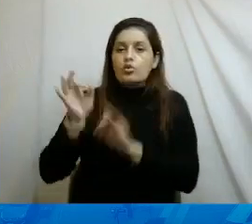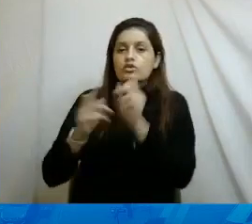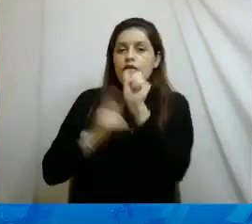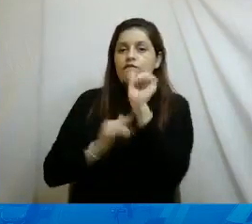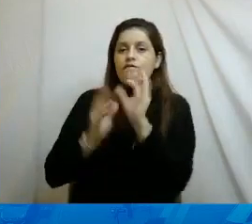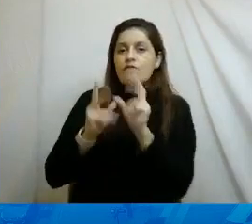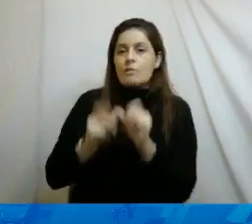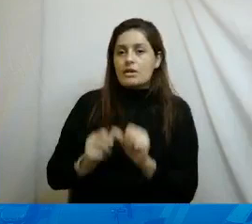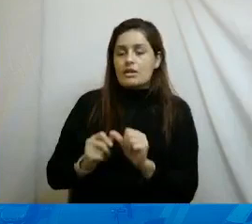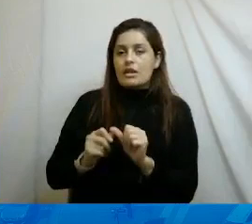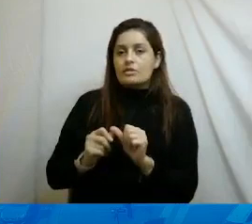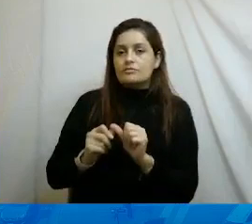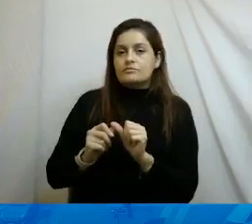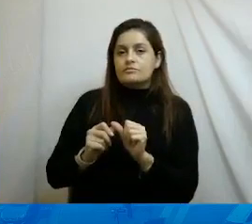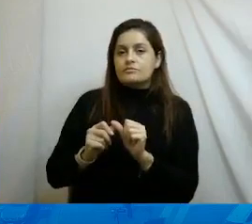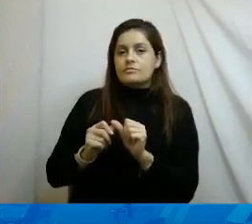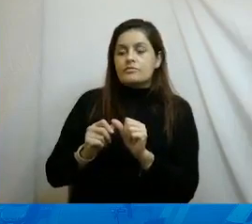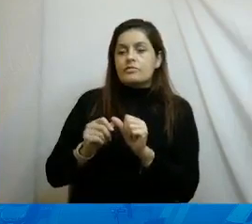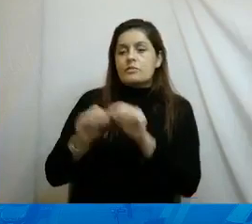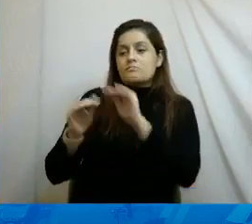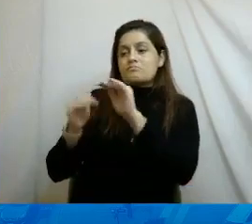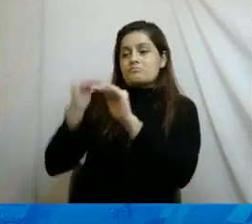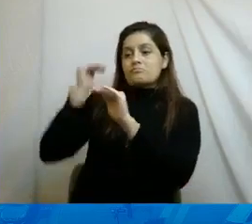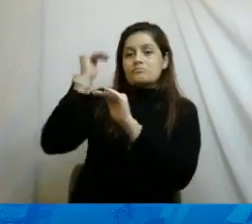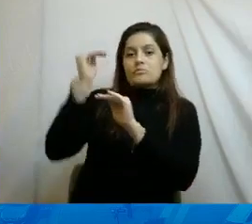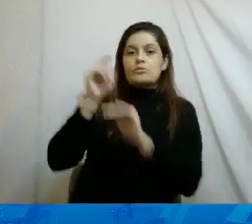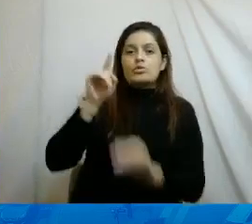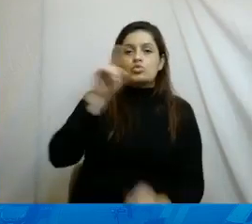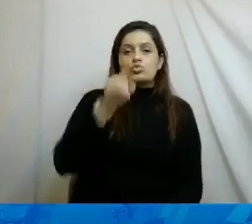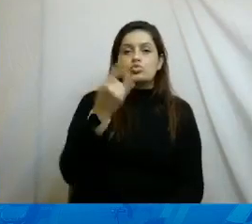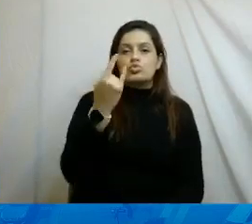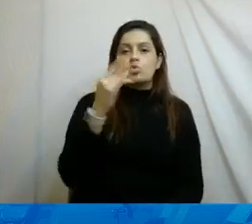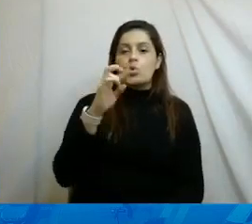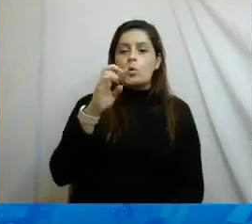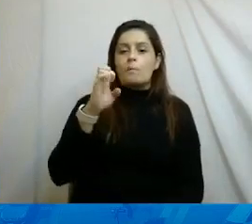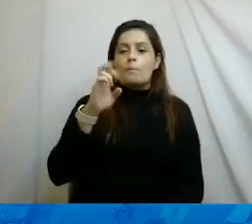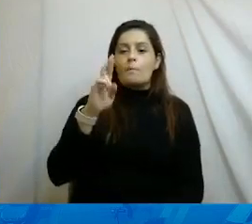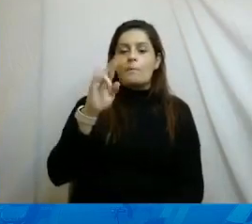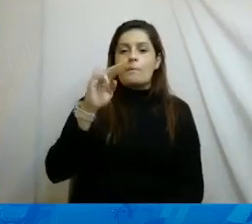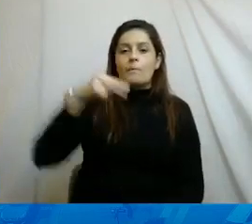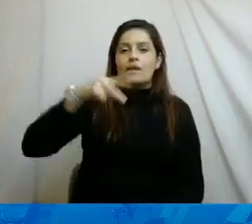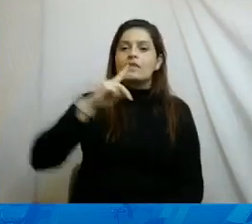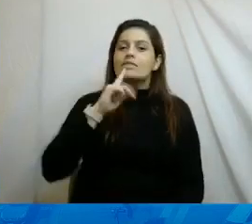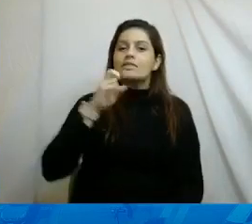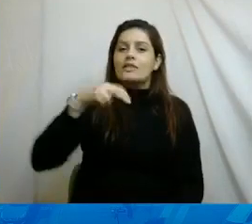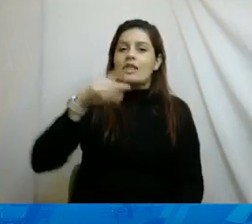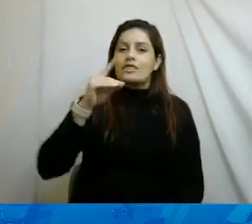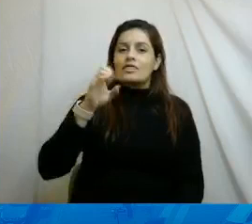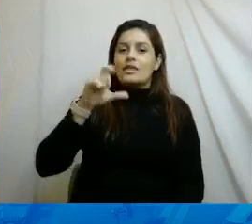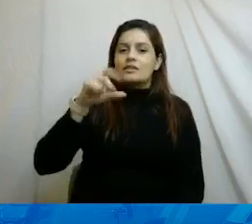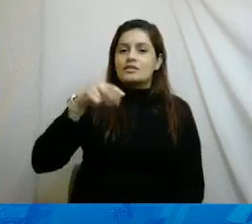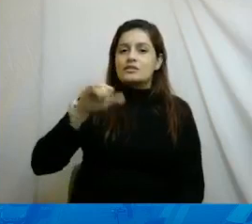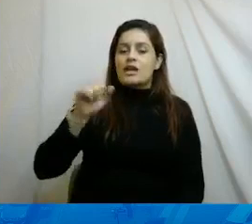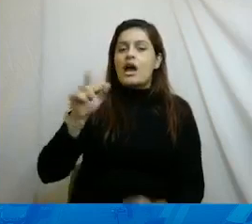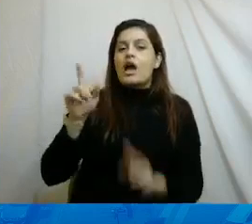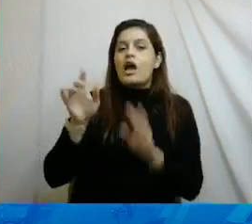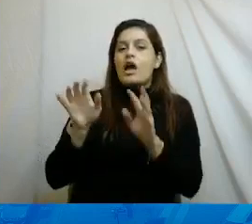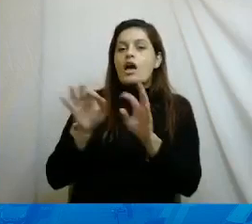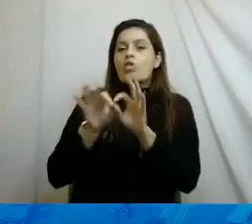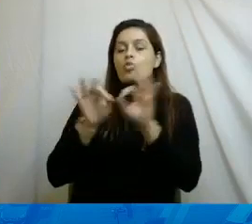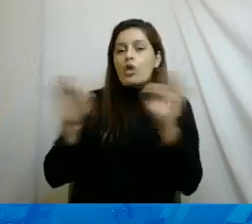en la Superintendencia de Educación. Todavía no hay fallo y será el organismo pertinente para dictaminar